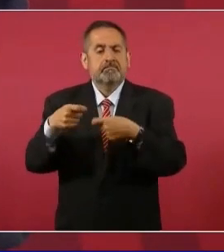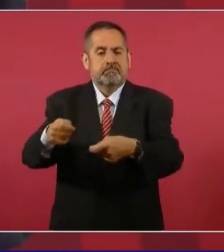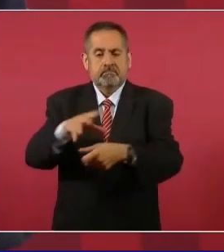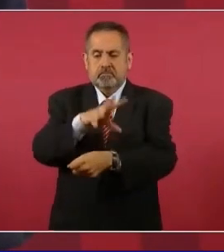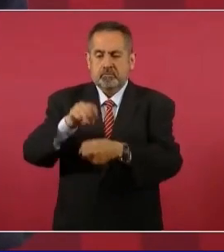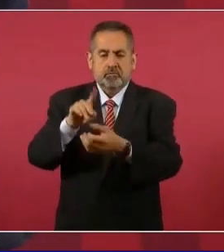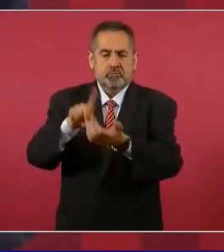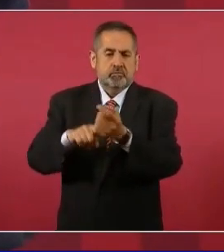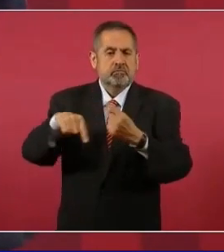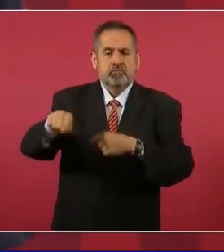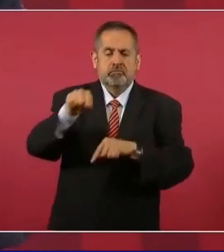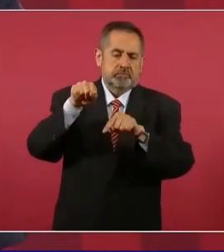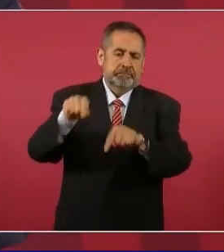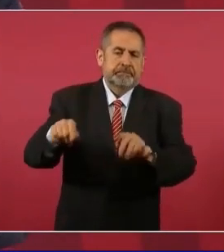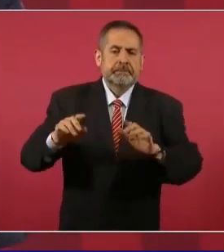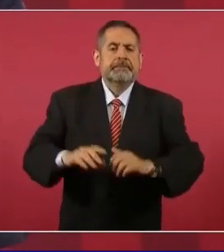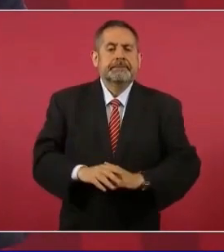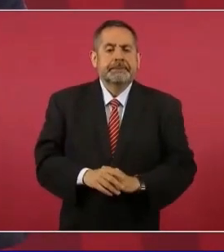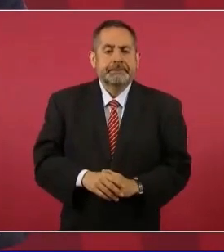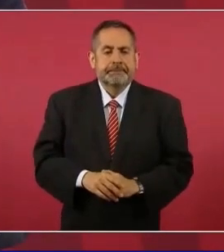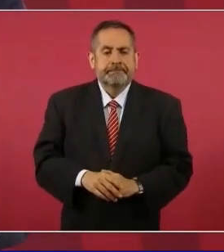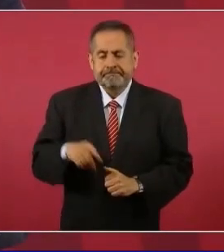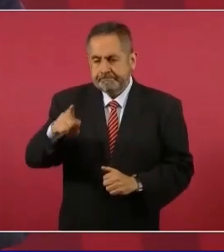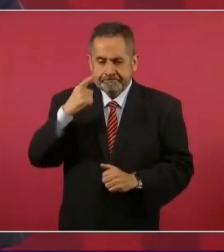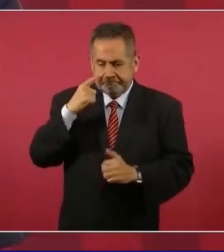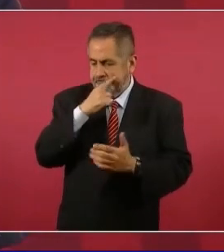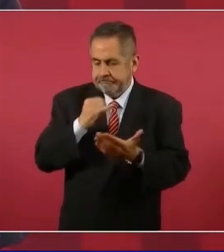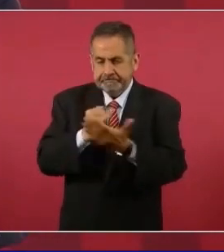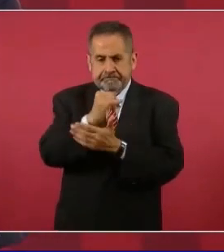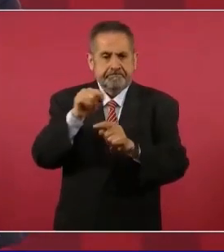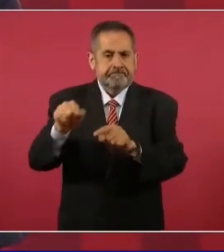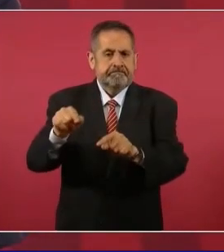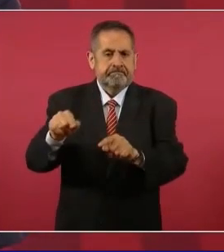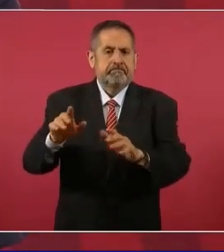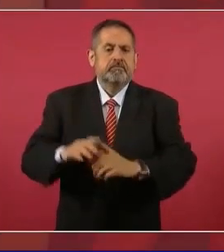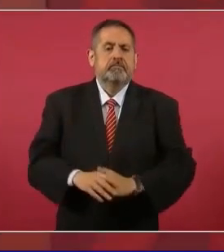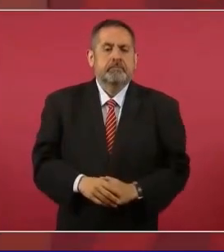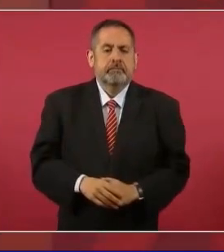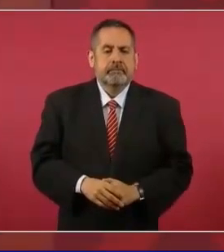absoluta, y ellos van a decidir.